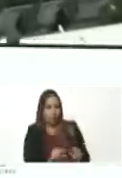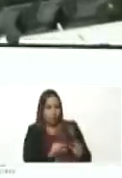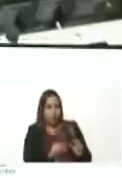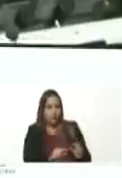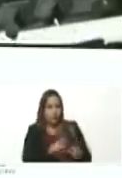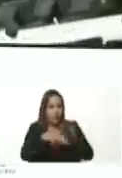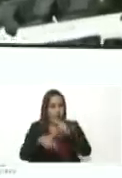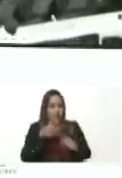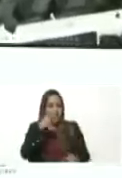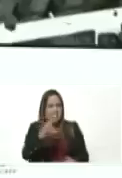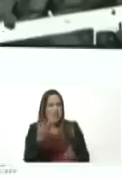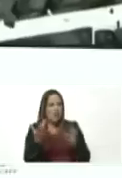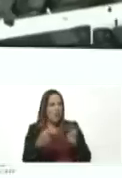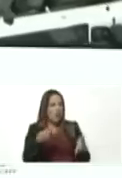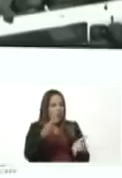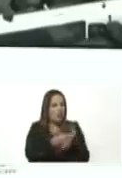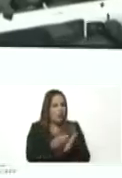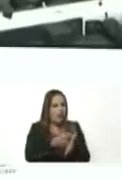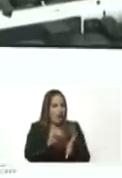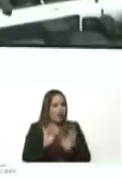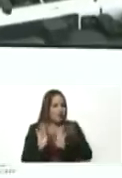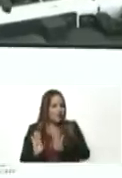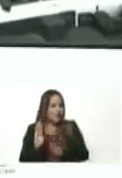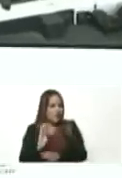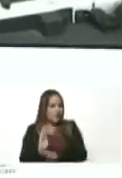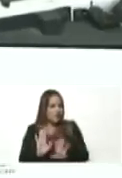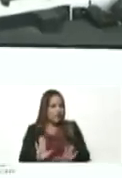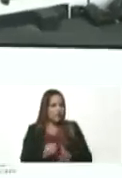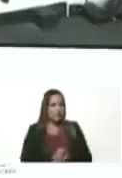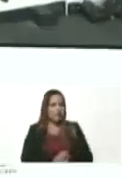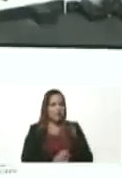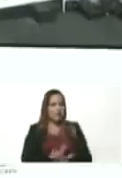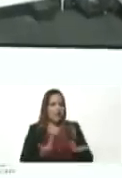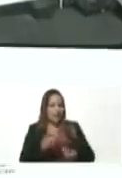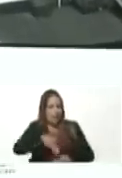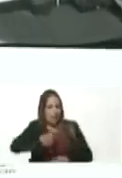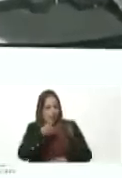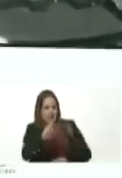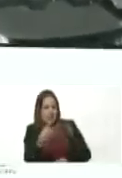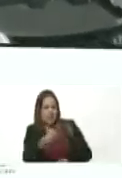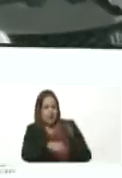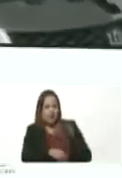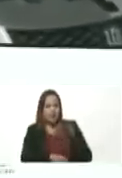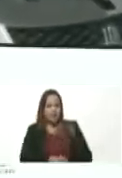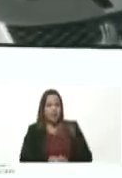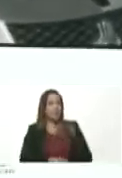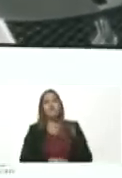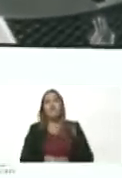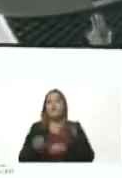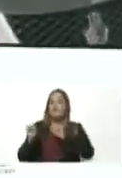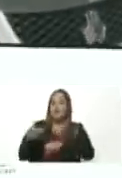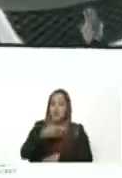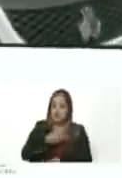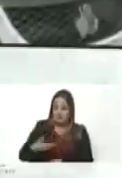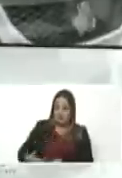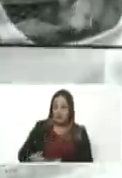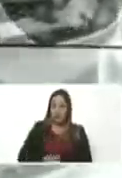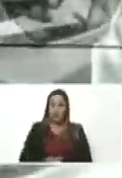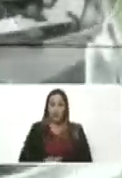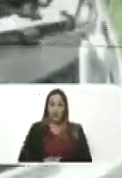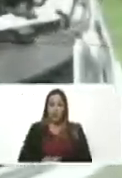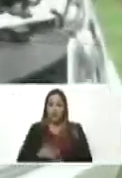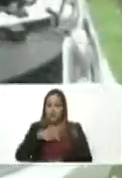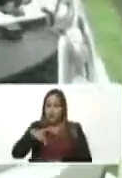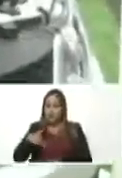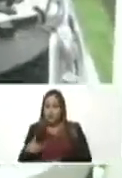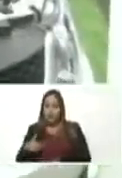precio. Me lo tienes ahí guardadito. Ajá, ¿qué más podemos, Hipólito Abreu, por favor? Bueno, camarada presidente, hemos venido